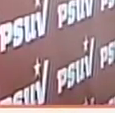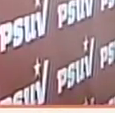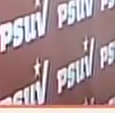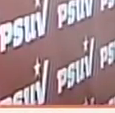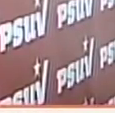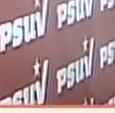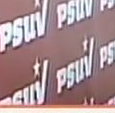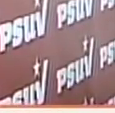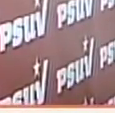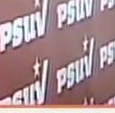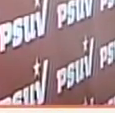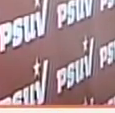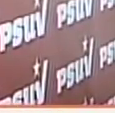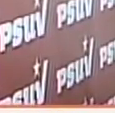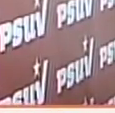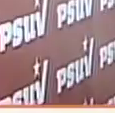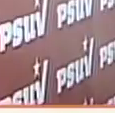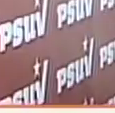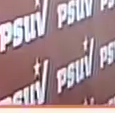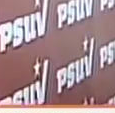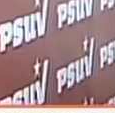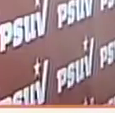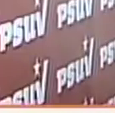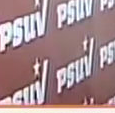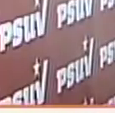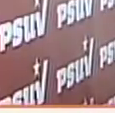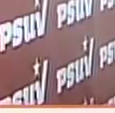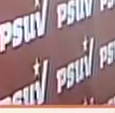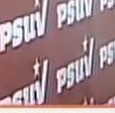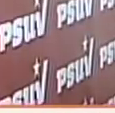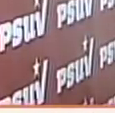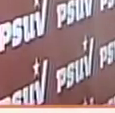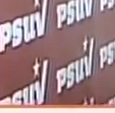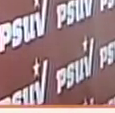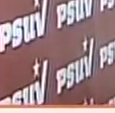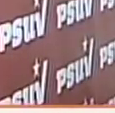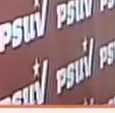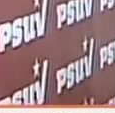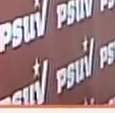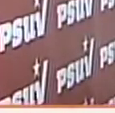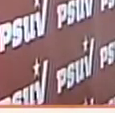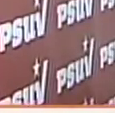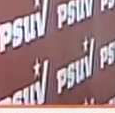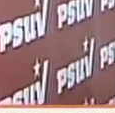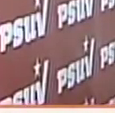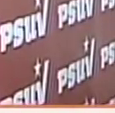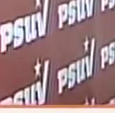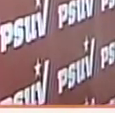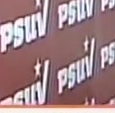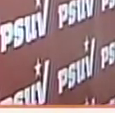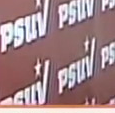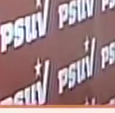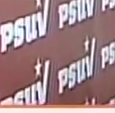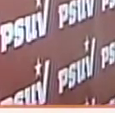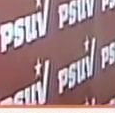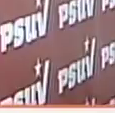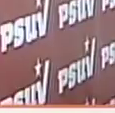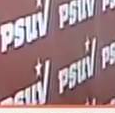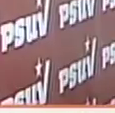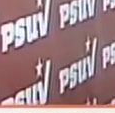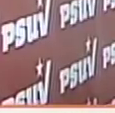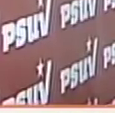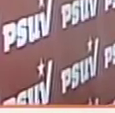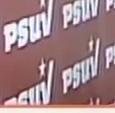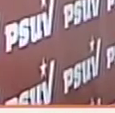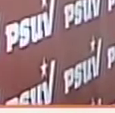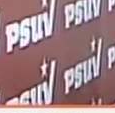que van a estar realizando este fin de semana. Para el domingo 23 de febrero se espera un gran acto en el estado Táchira para celebrar la victoria de las